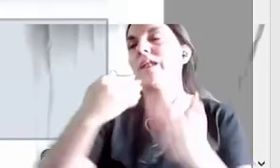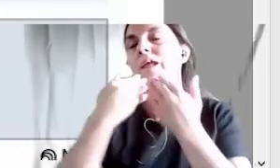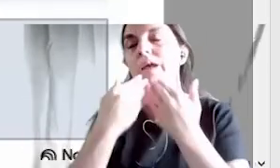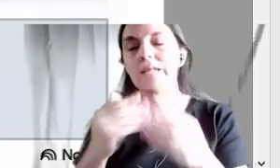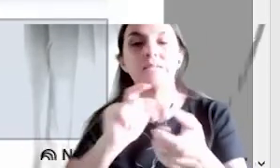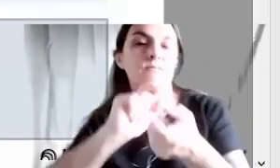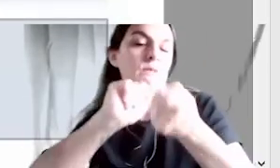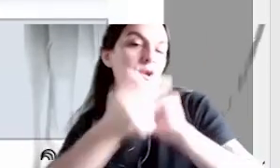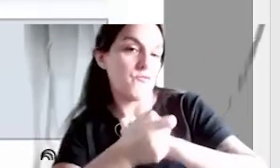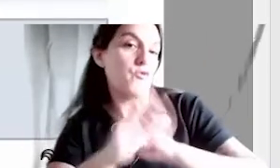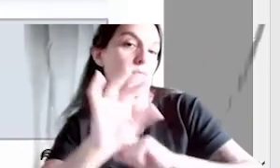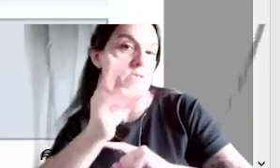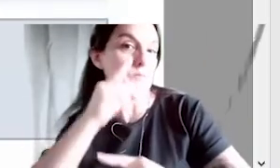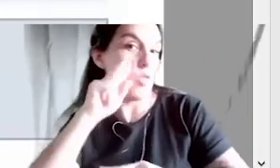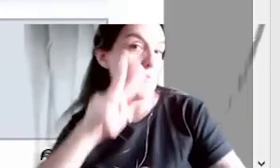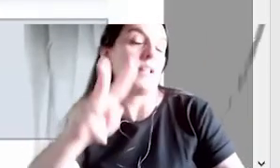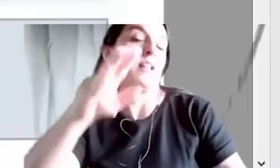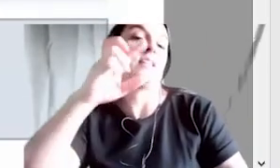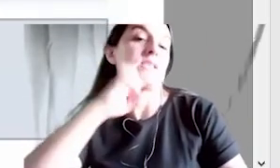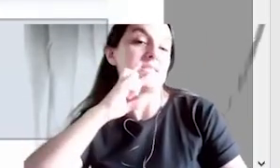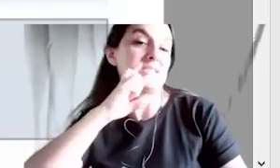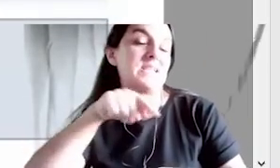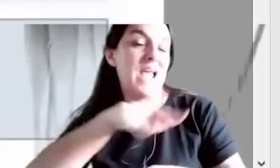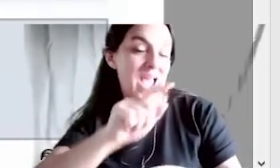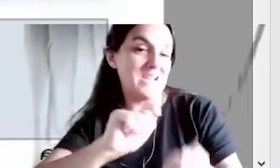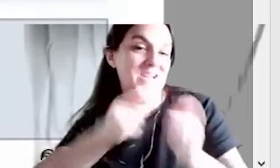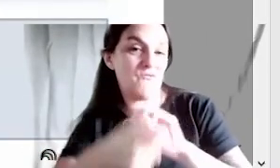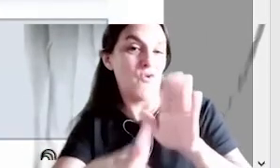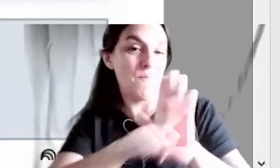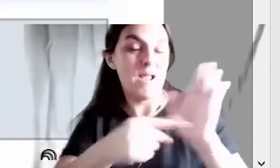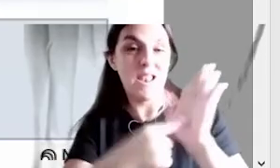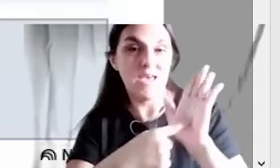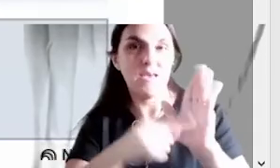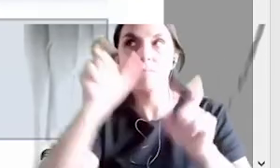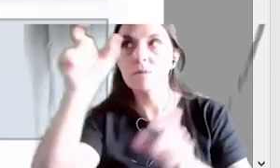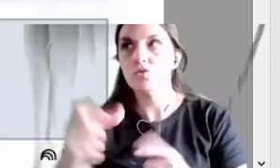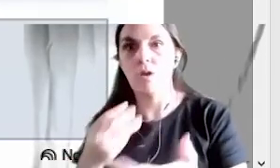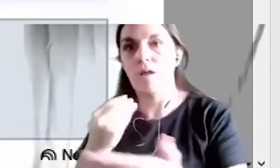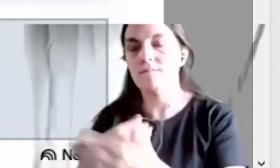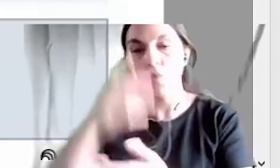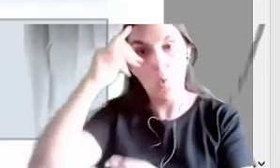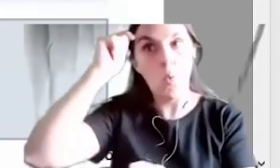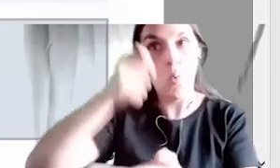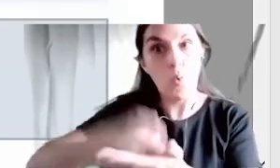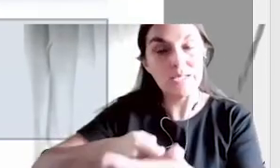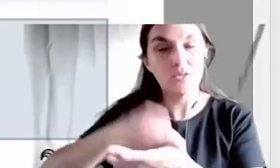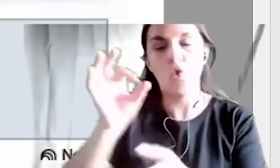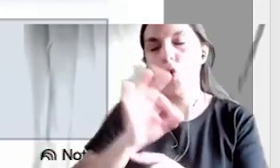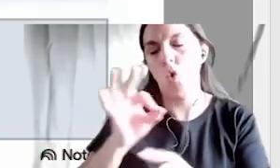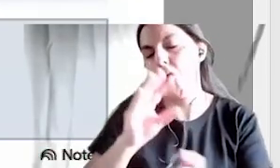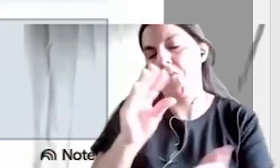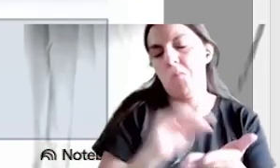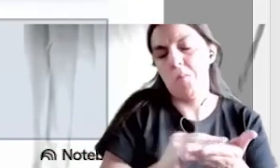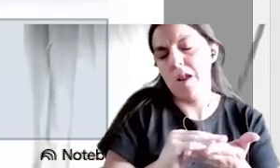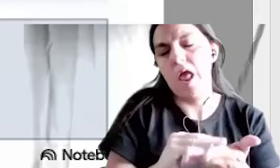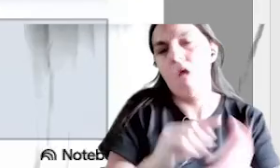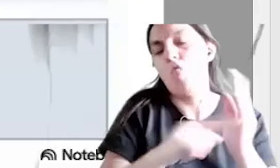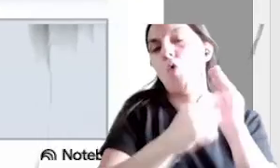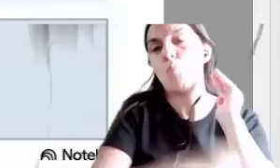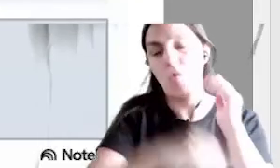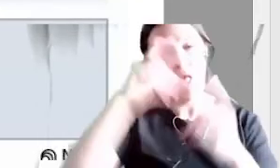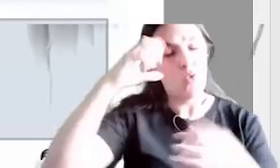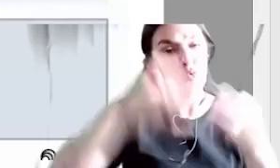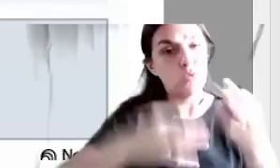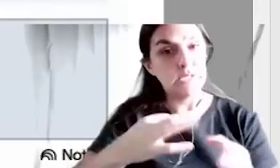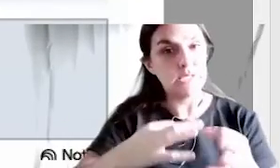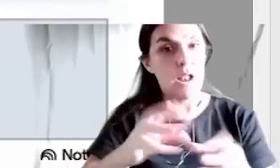de diciembre del 2017, quienes tenían el cargo de jueces o eran empleados del Poder Judicial con anterioridad a